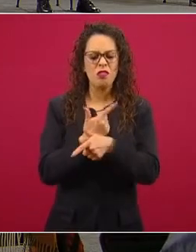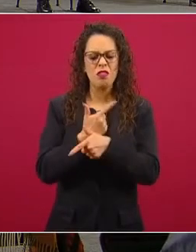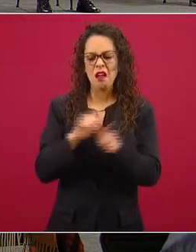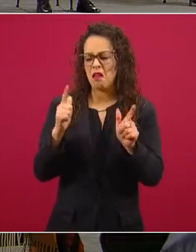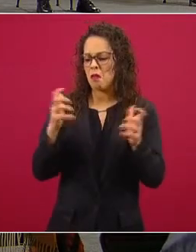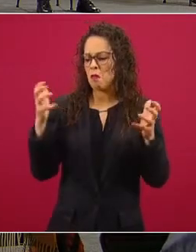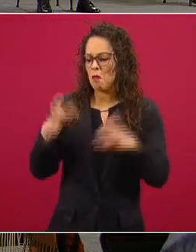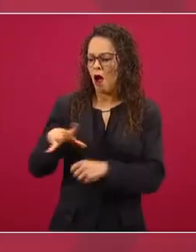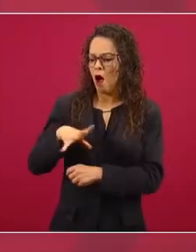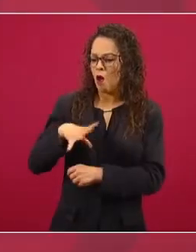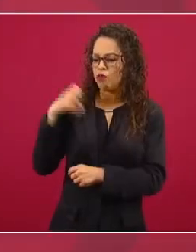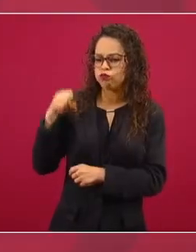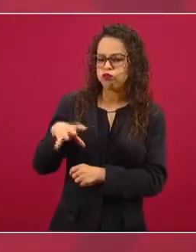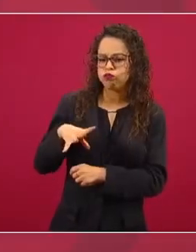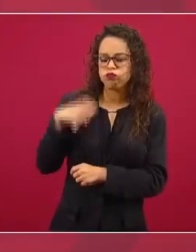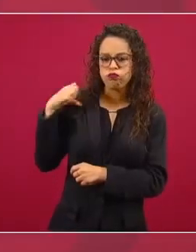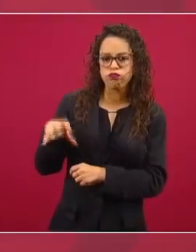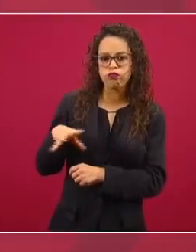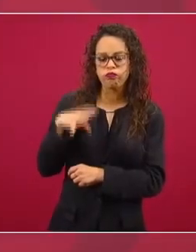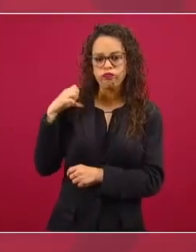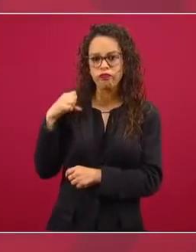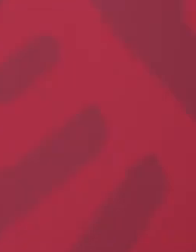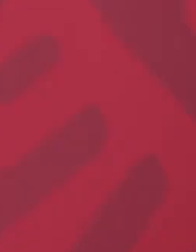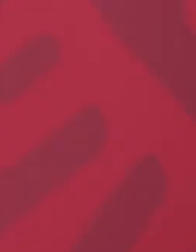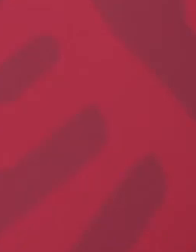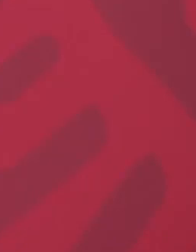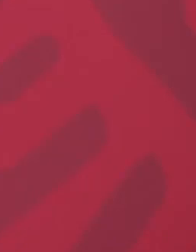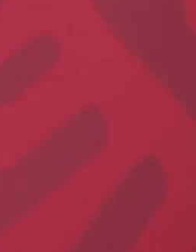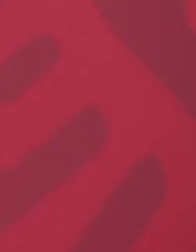Si alguien compra la presidencia,